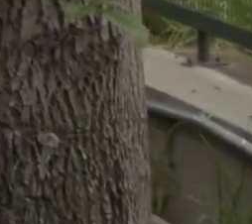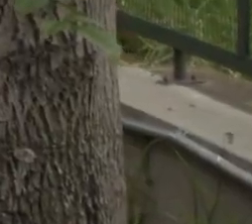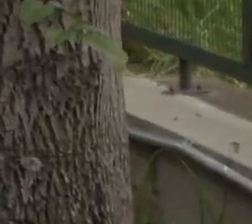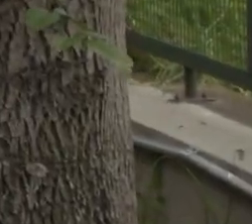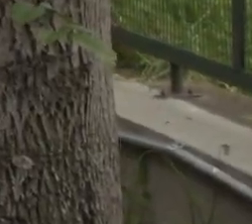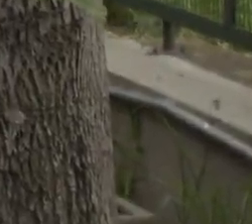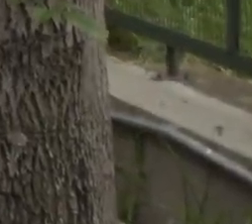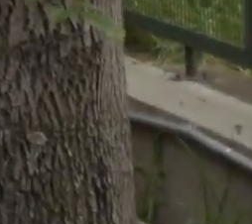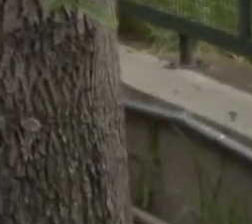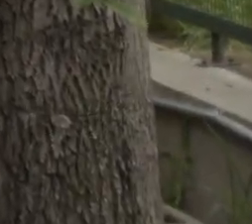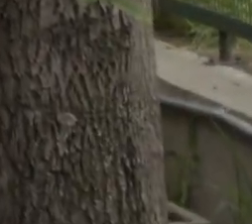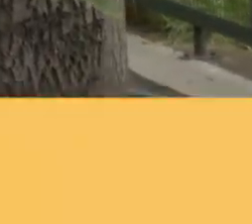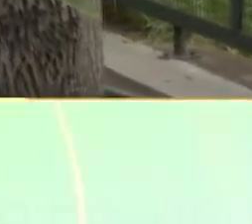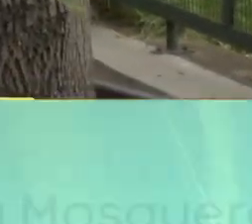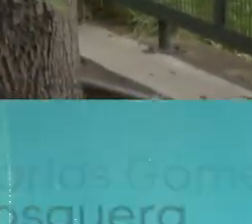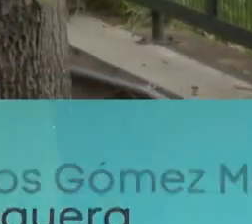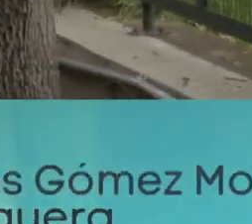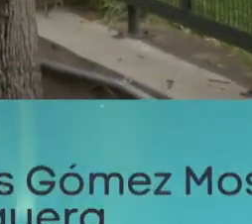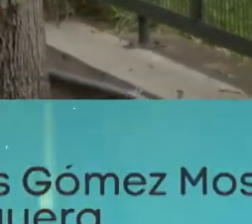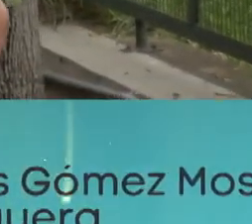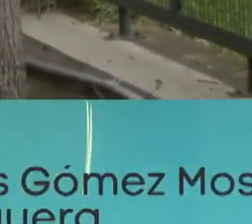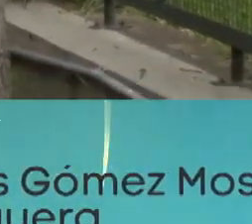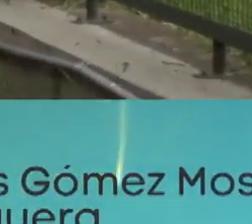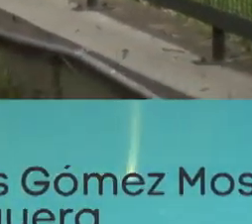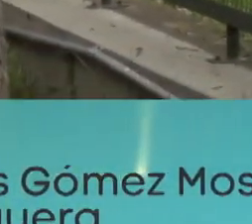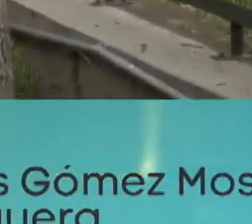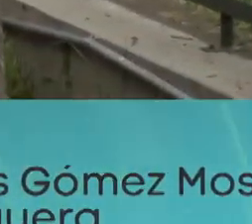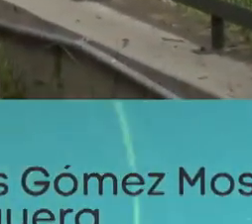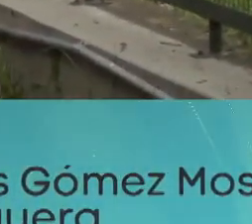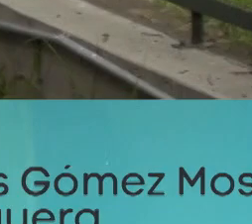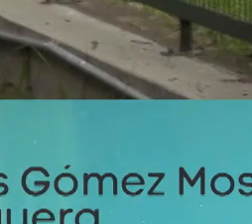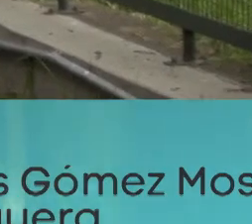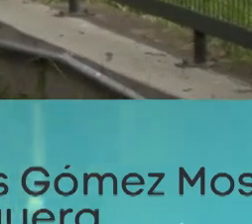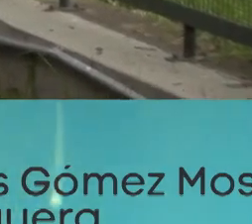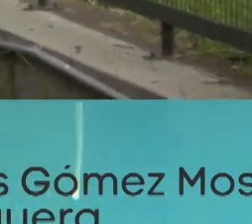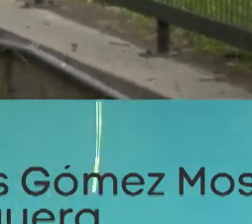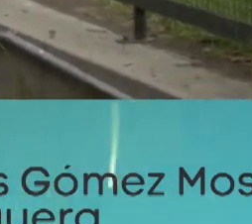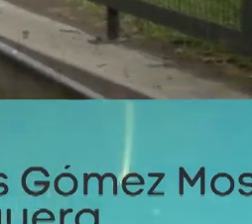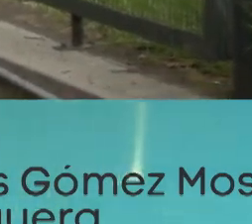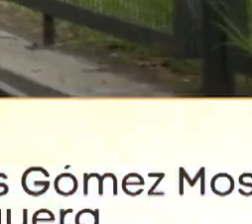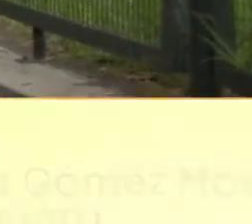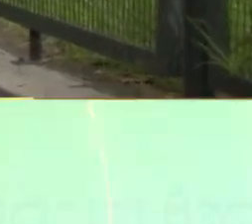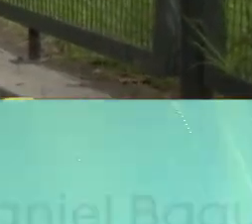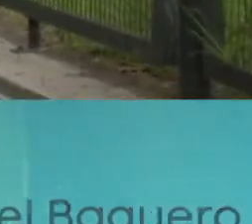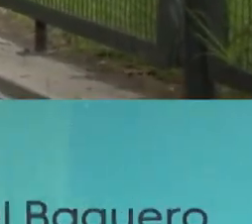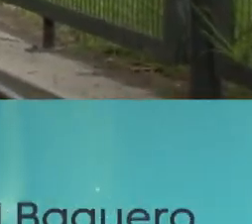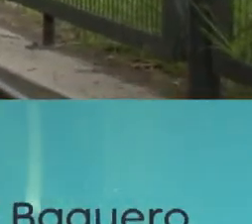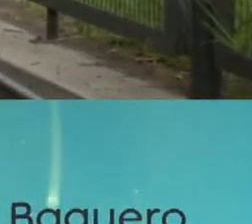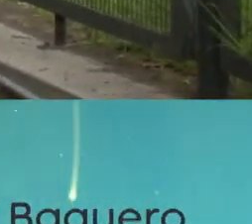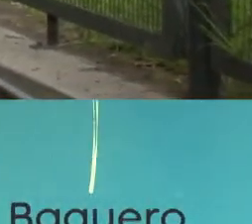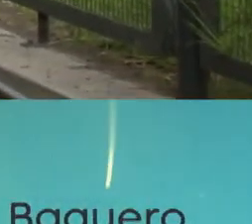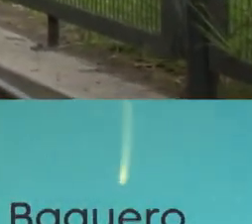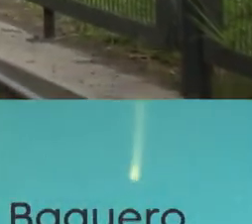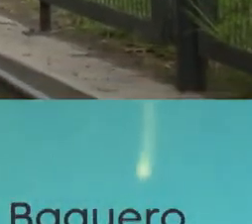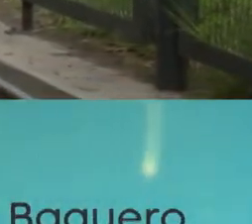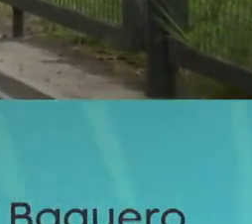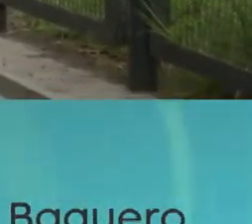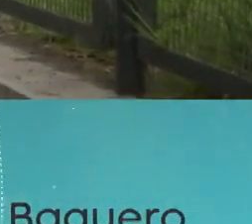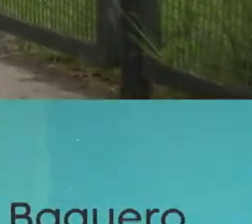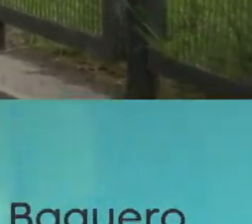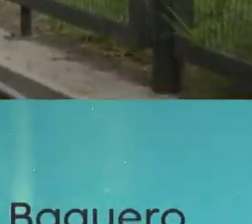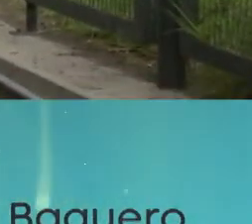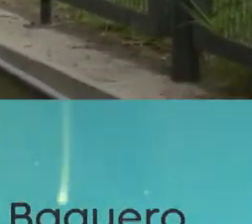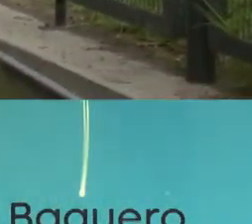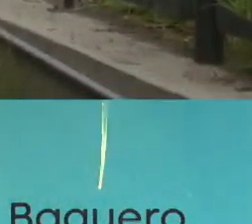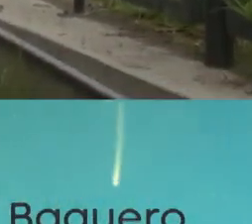gracias Hoy podemos ver las nuevas sorpresas que que tiene Canal 13 para toda nuestra audiencia gracias a Camilo y a